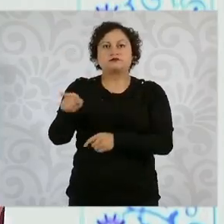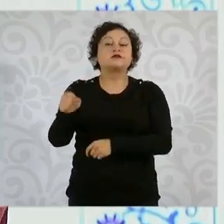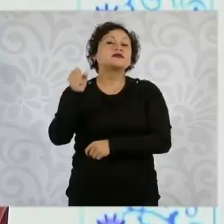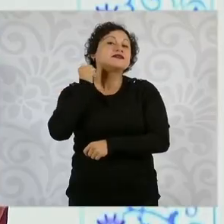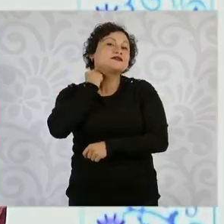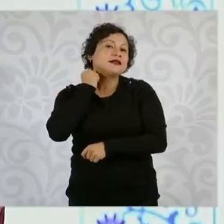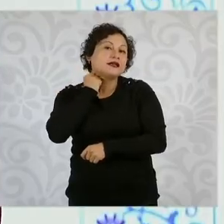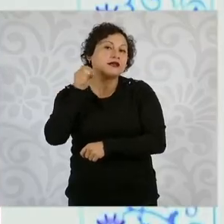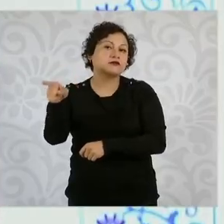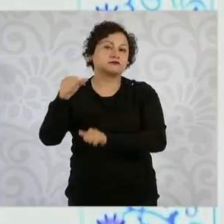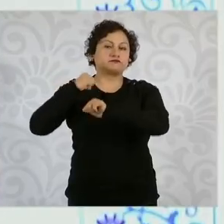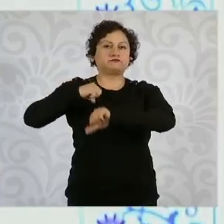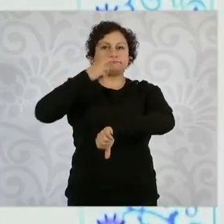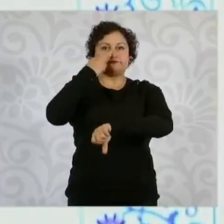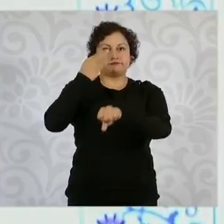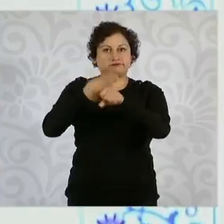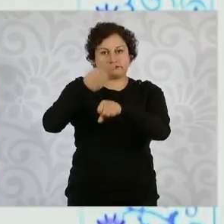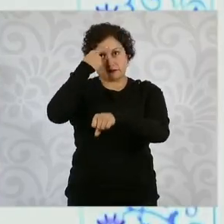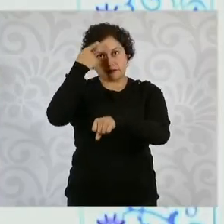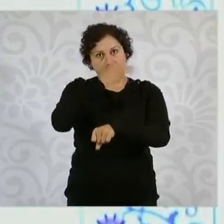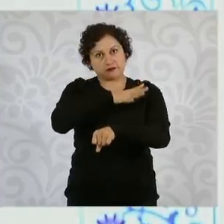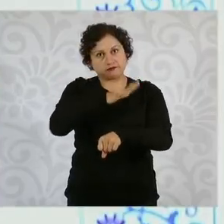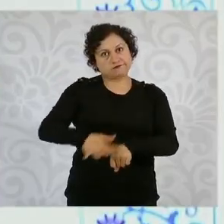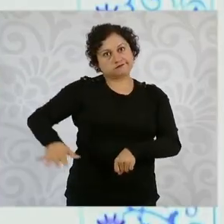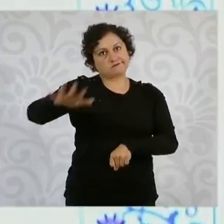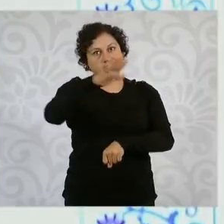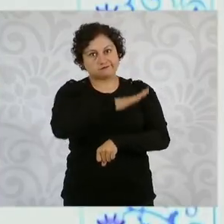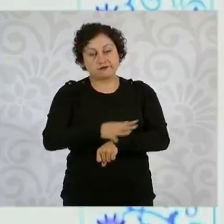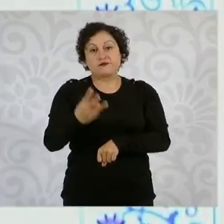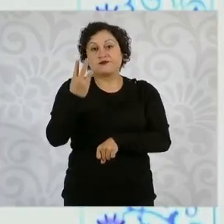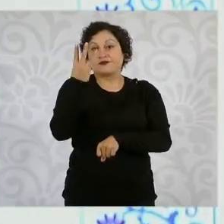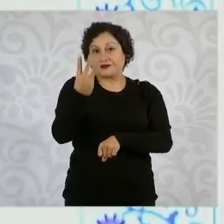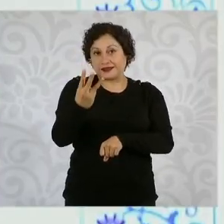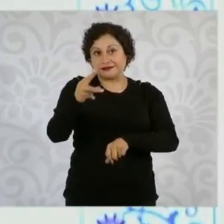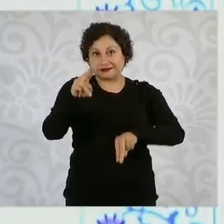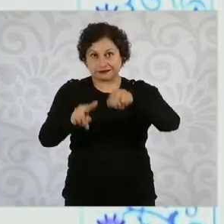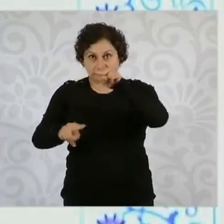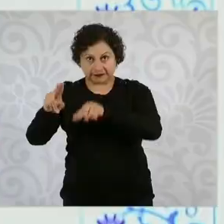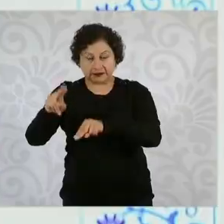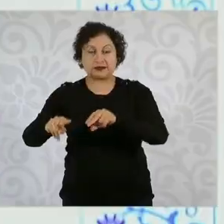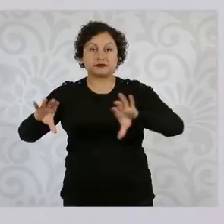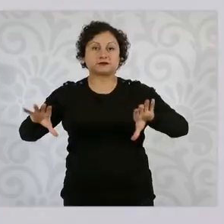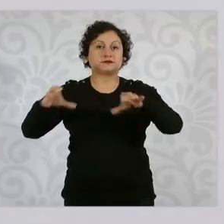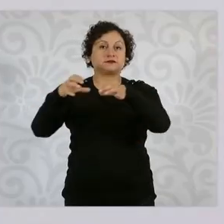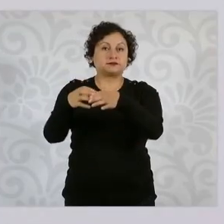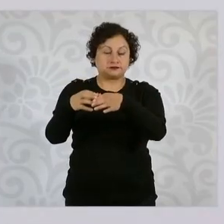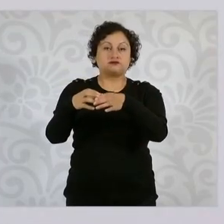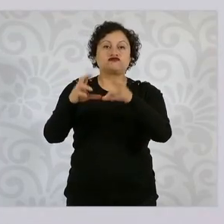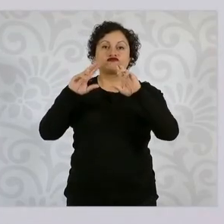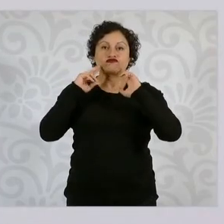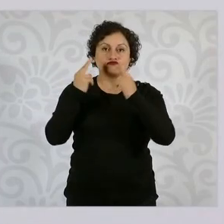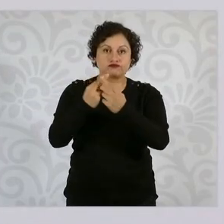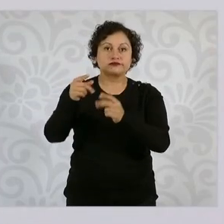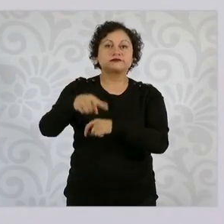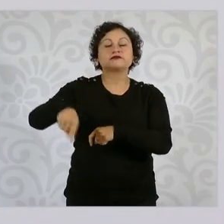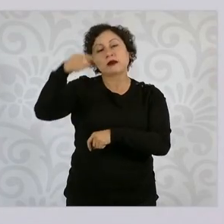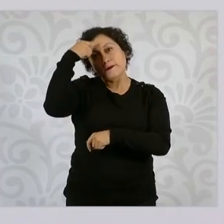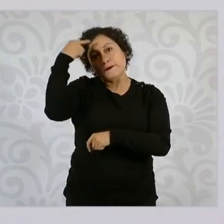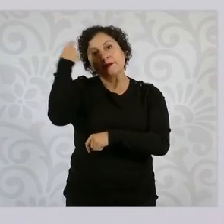la convocatoria general a los tres poderes de la Unión para integrar el listado de las